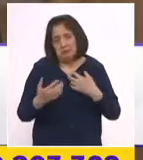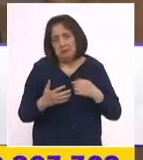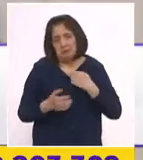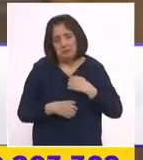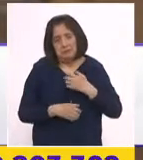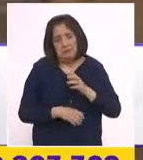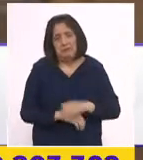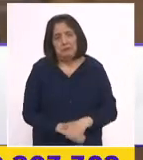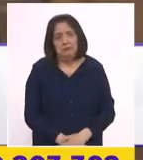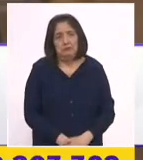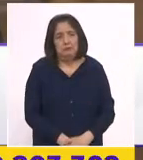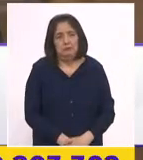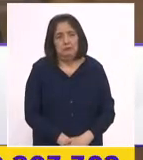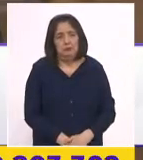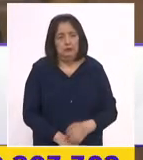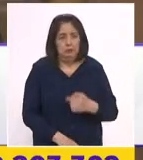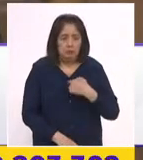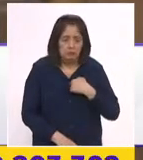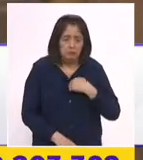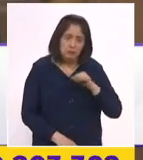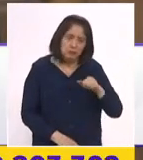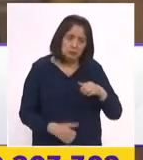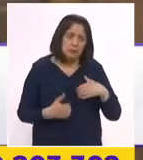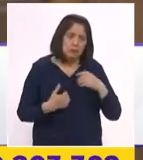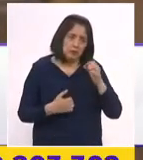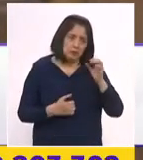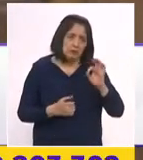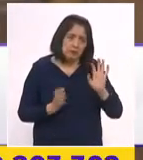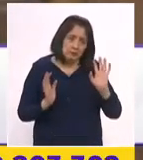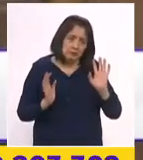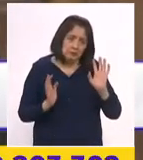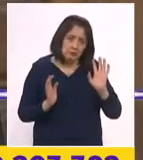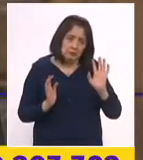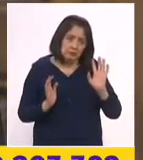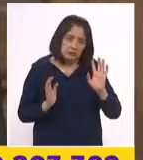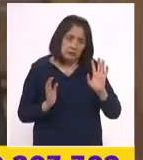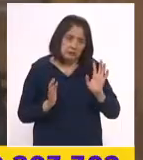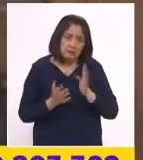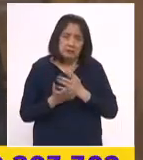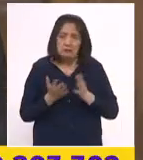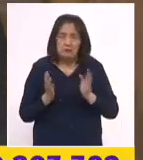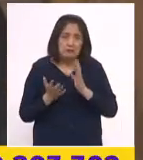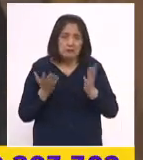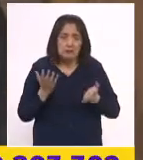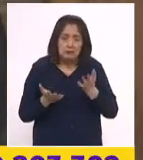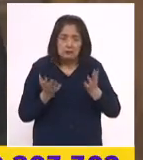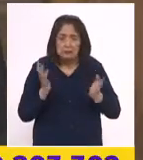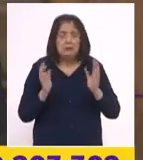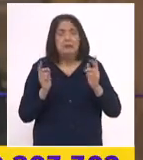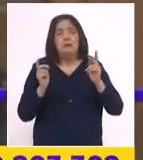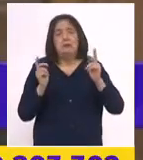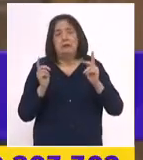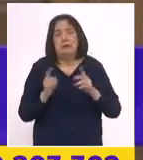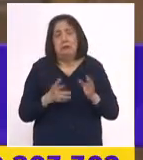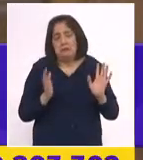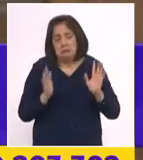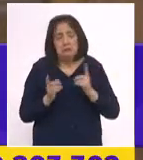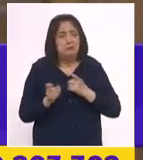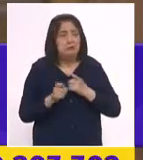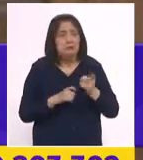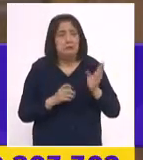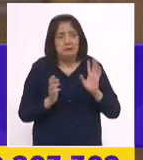penosas. Lo que sí puedo decir es que si ha habido alguna desinteligencia, si se ha producido algo que pueda